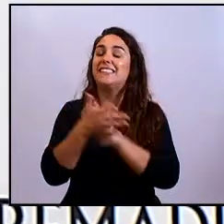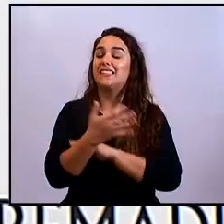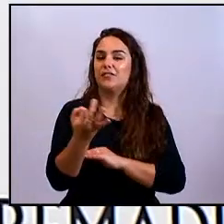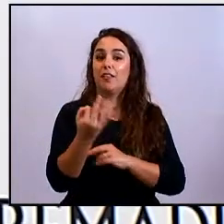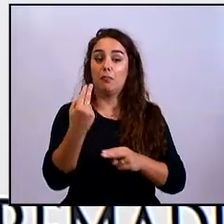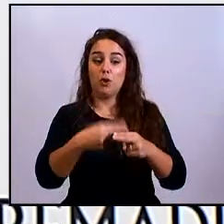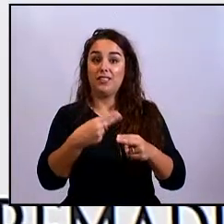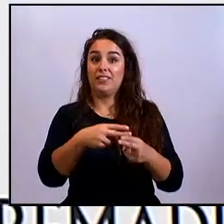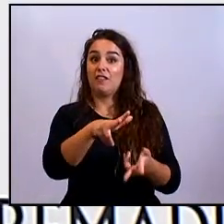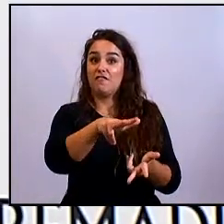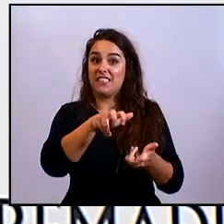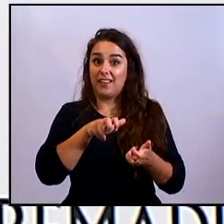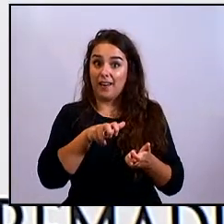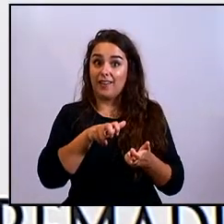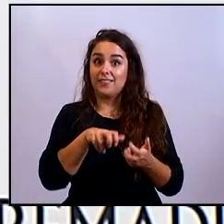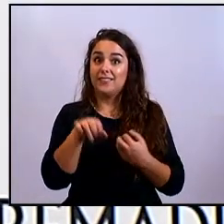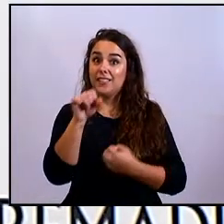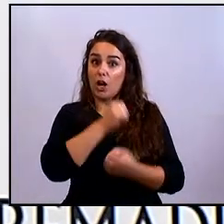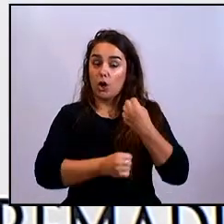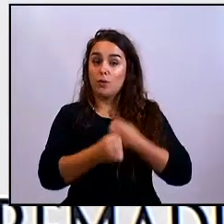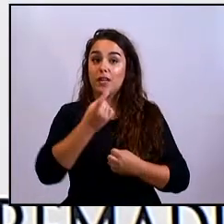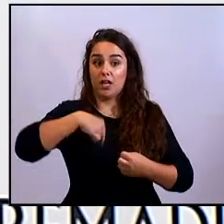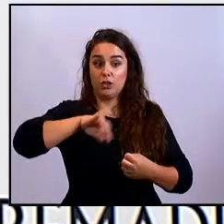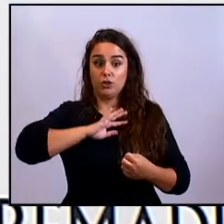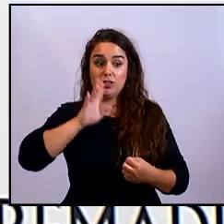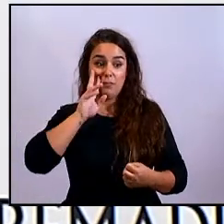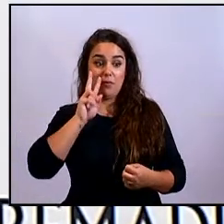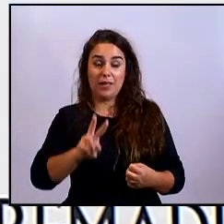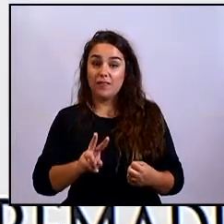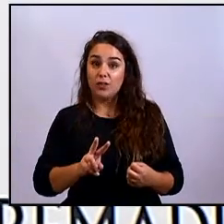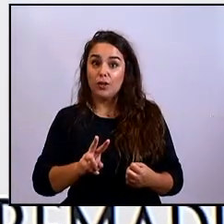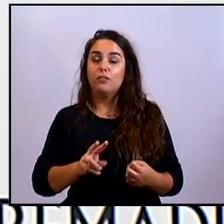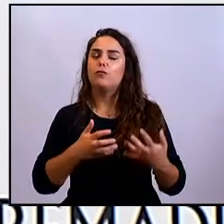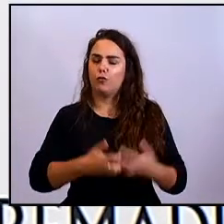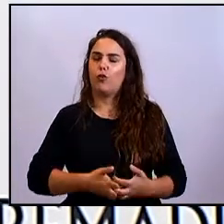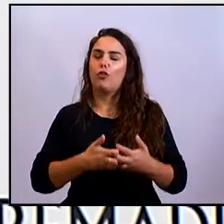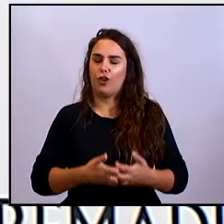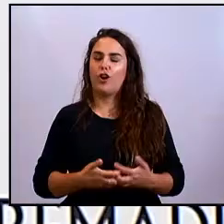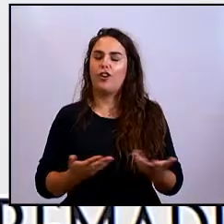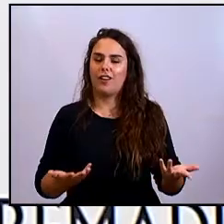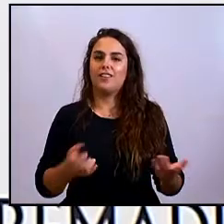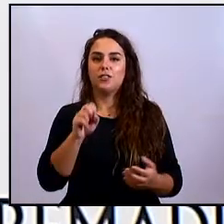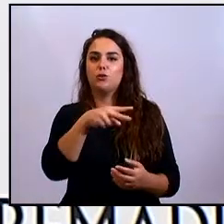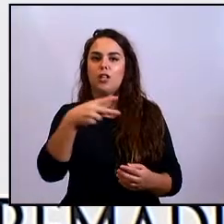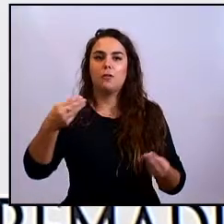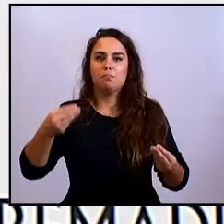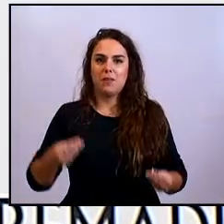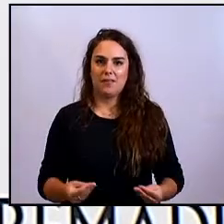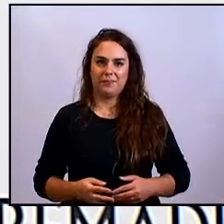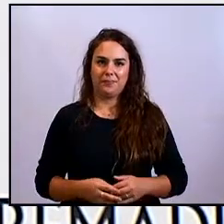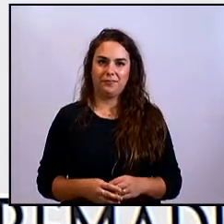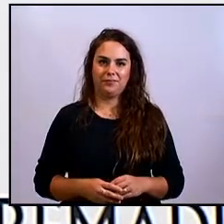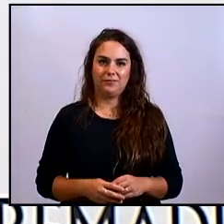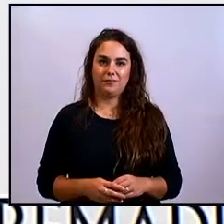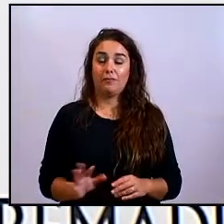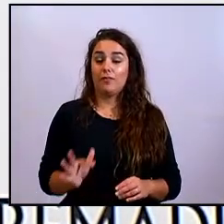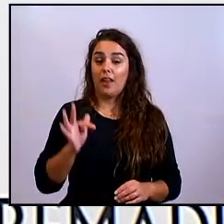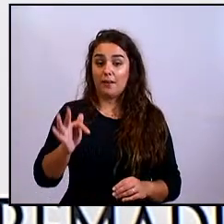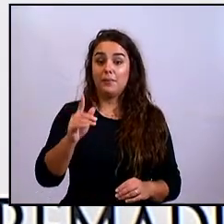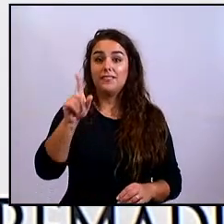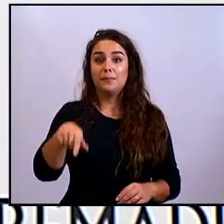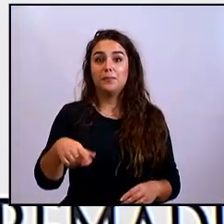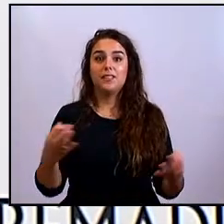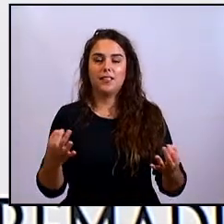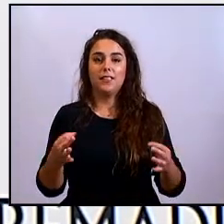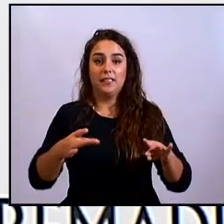políticas fiscales y económicas que estamos poniendo en marcha funcionan y dan resultados. Además, nos hemos convertido en